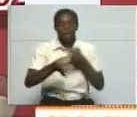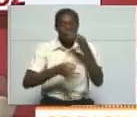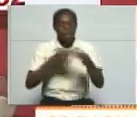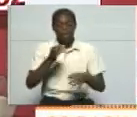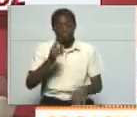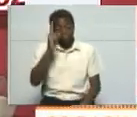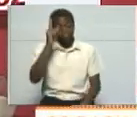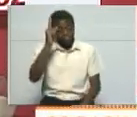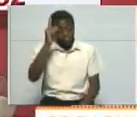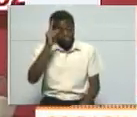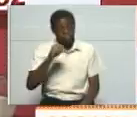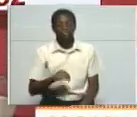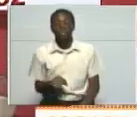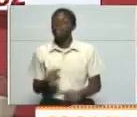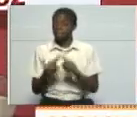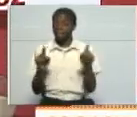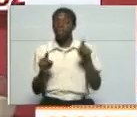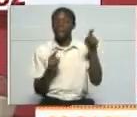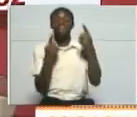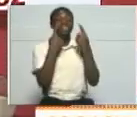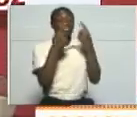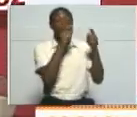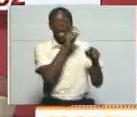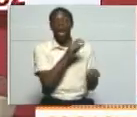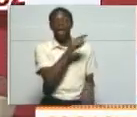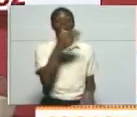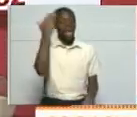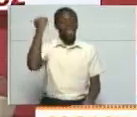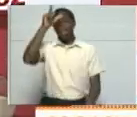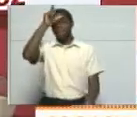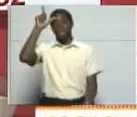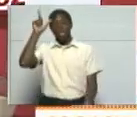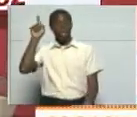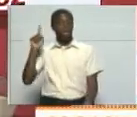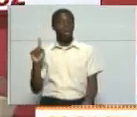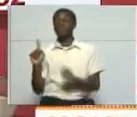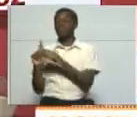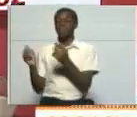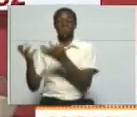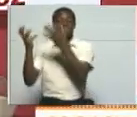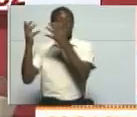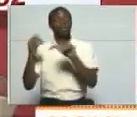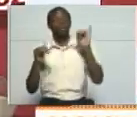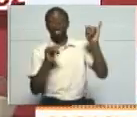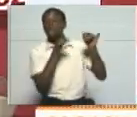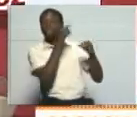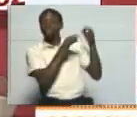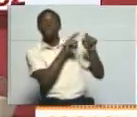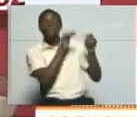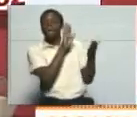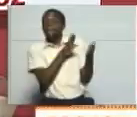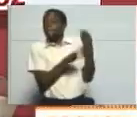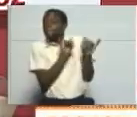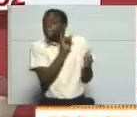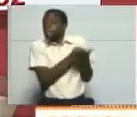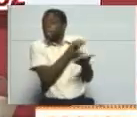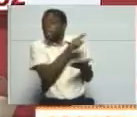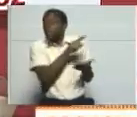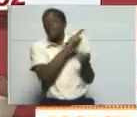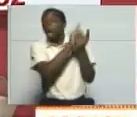me voy recordando. Pero recordemos que esa es la misma fiscalía que acusó a Leopoldo López solo de incendio. La misma, no ha cambiado, por si acaso alguien tiene